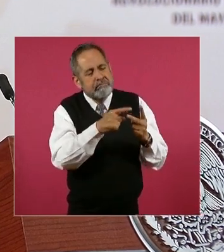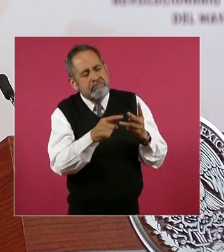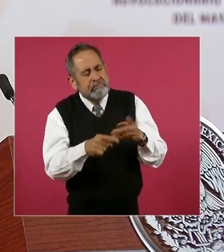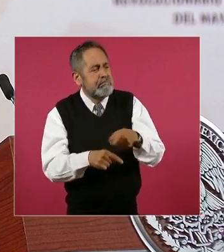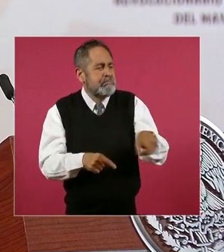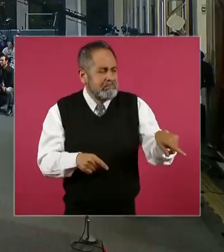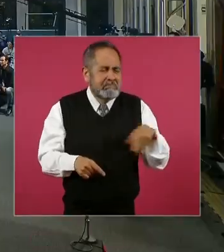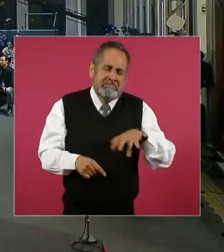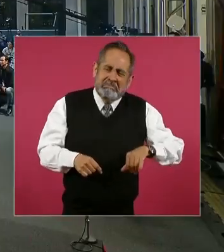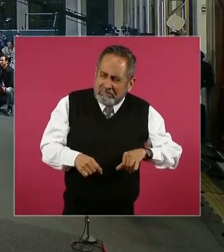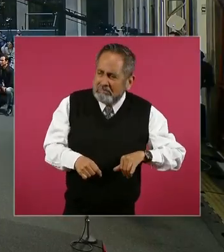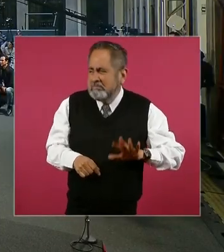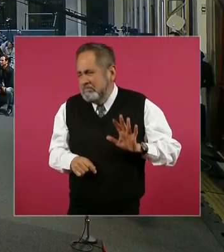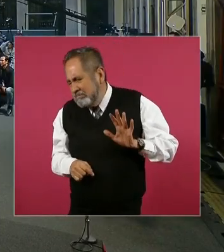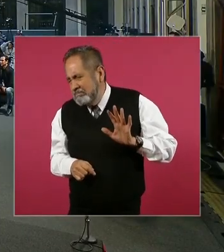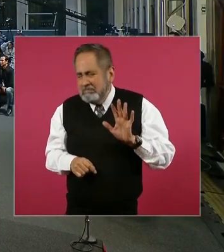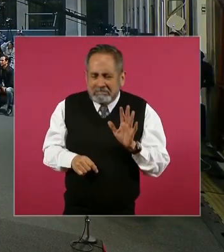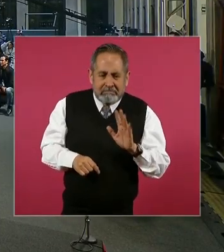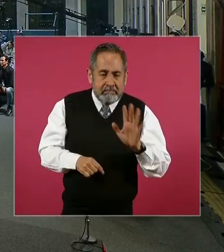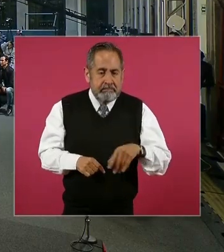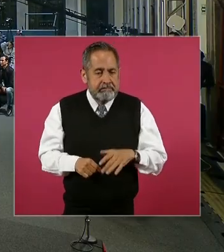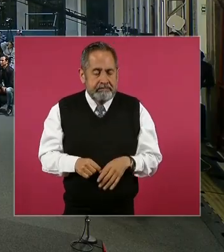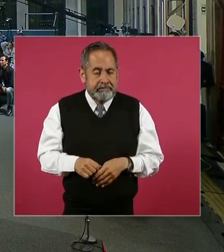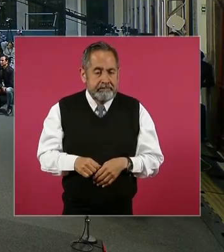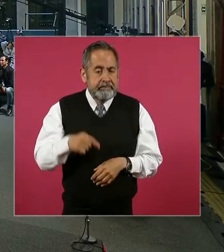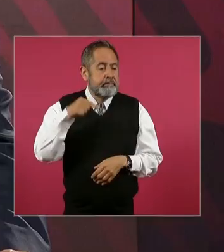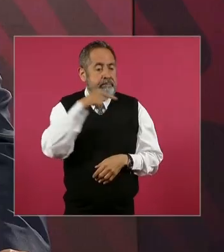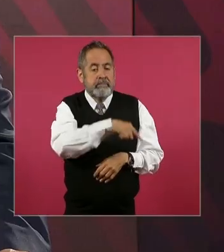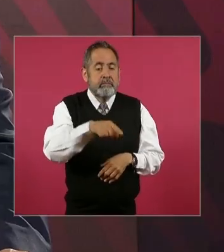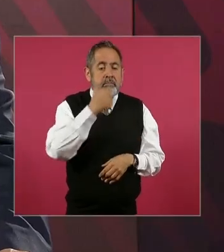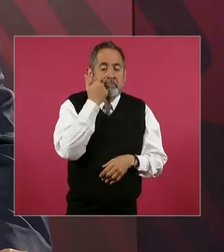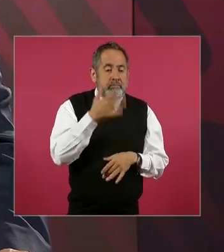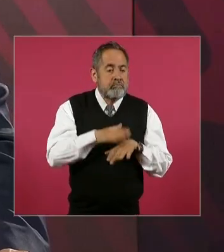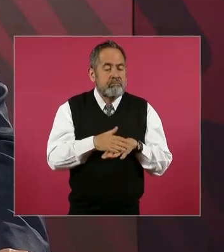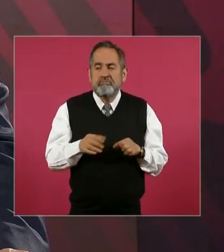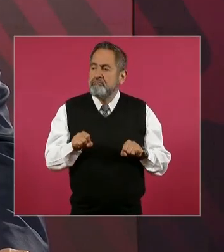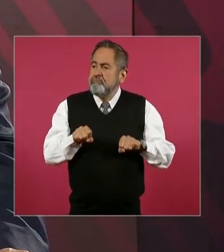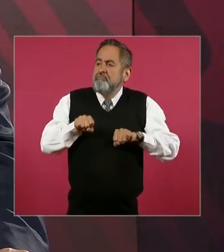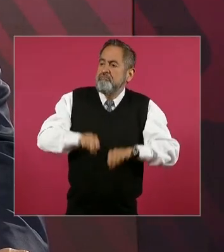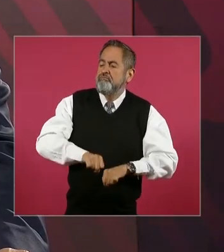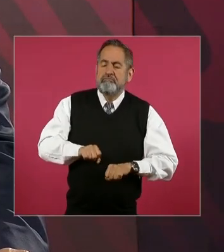interesa pero no tanto lo que ellos quieren es mantener